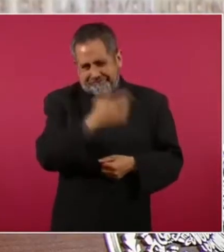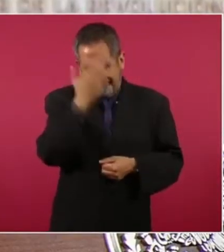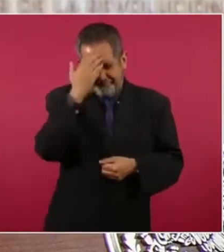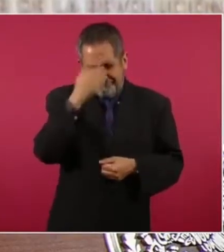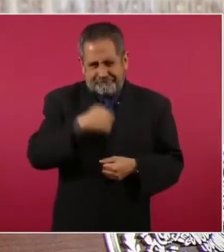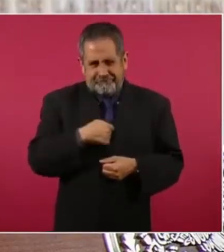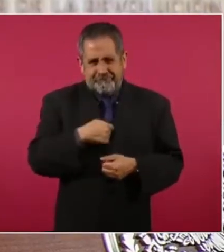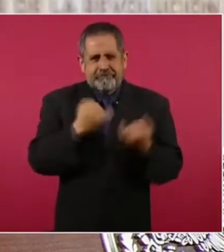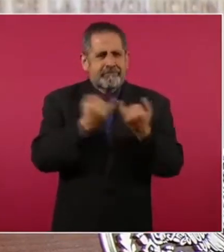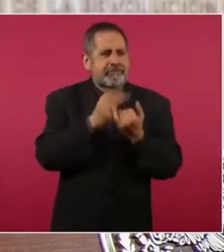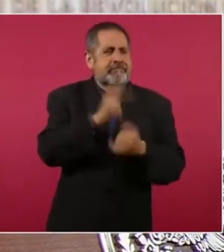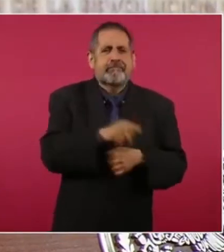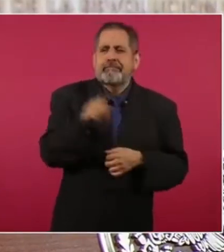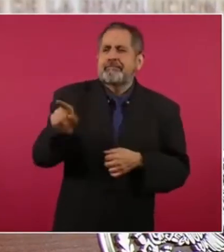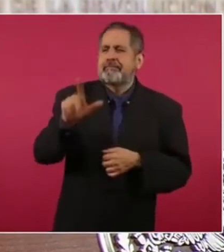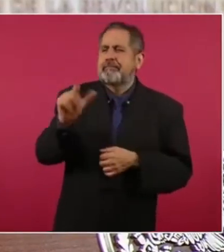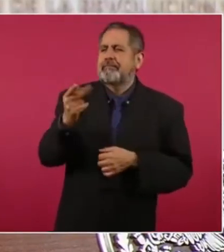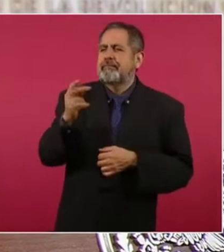Como Laura, aquí,